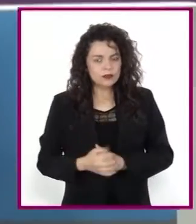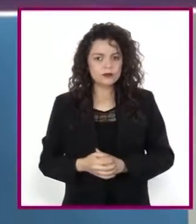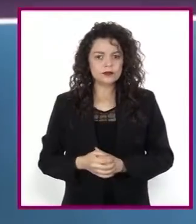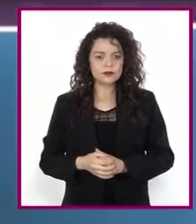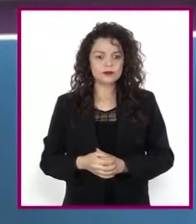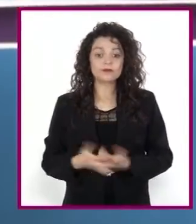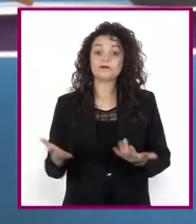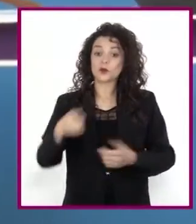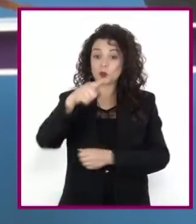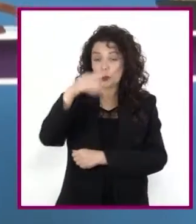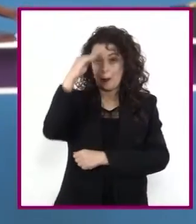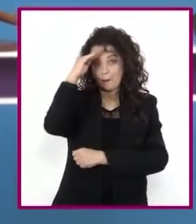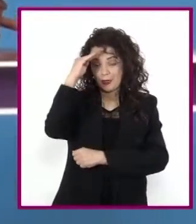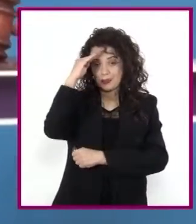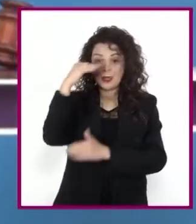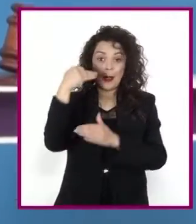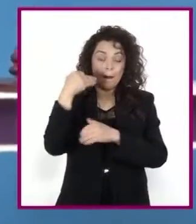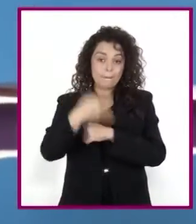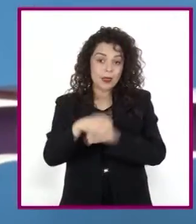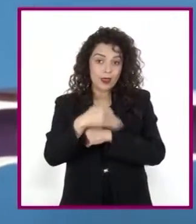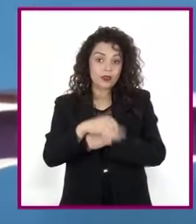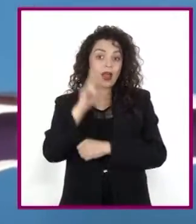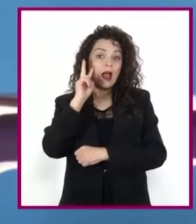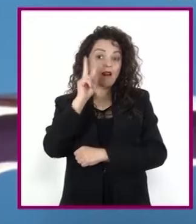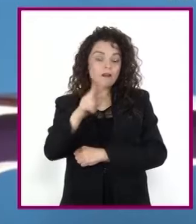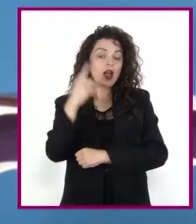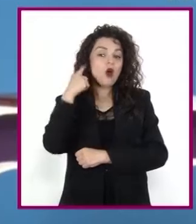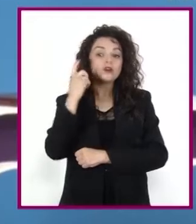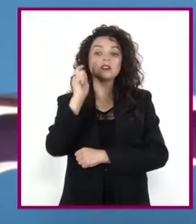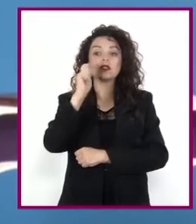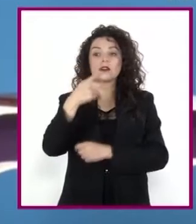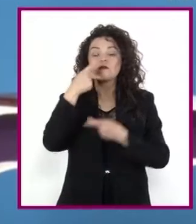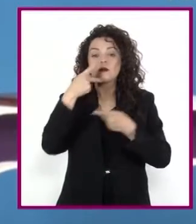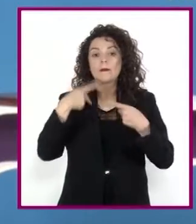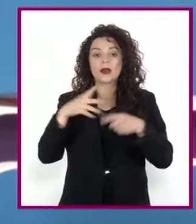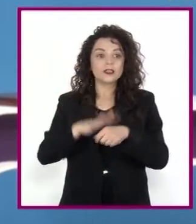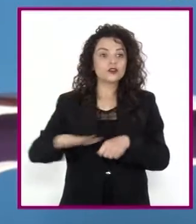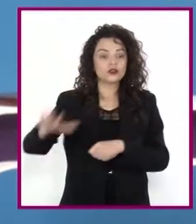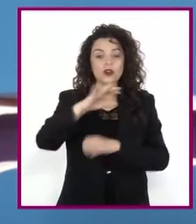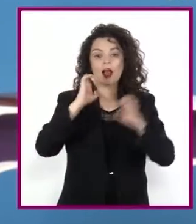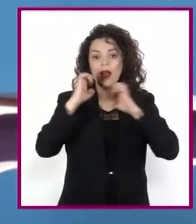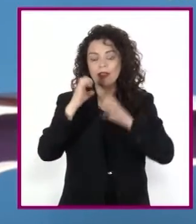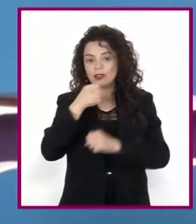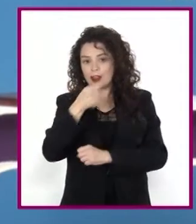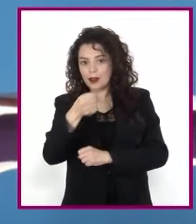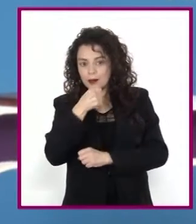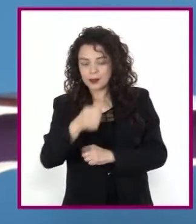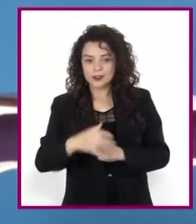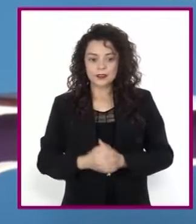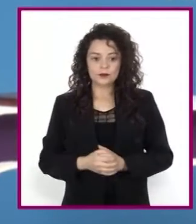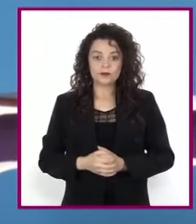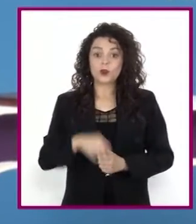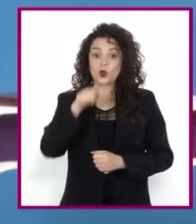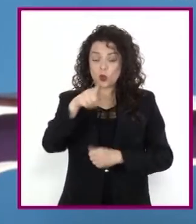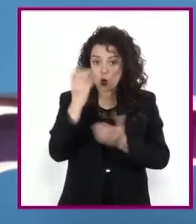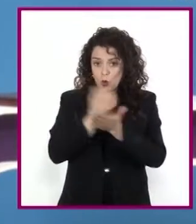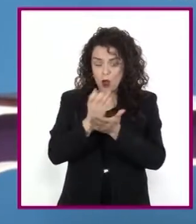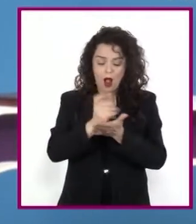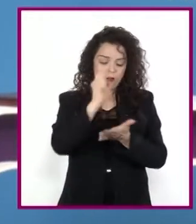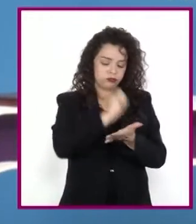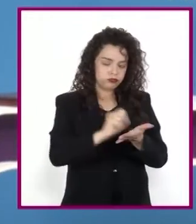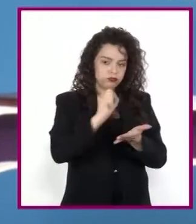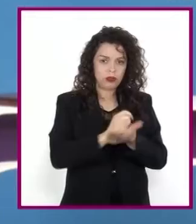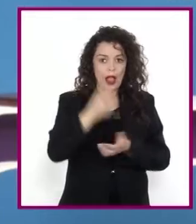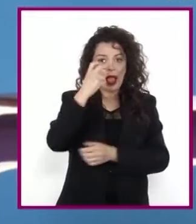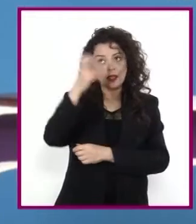Piensen en ello mientras escuchamos lo que nos dijeron las y los ciudadanos entrevistados. Anoten en su cuaderno dichos